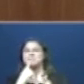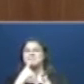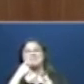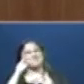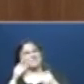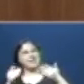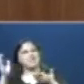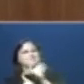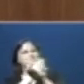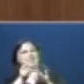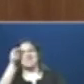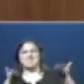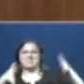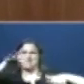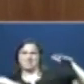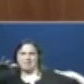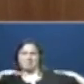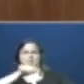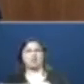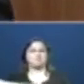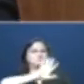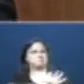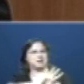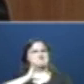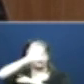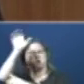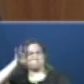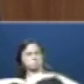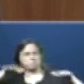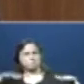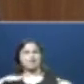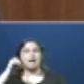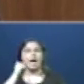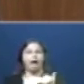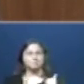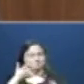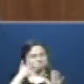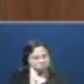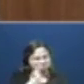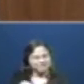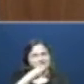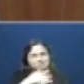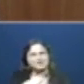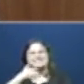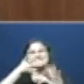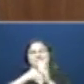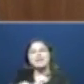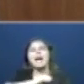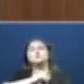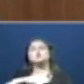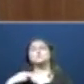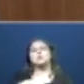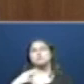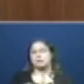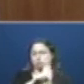realidades con las medias nacionales y europeas ejerciendo correctamente el significado constitucional de la autonomía política y